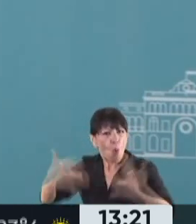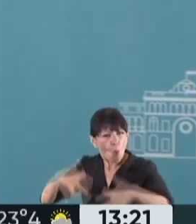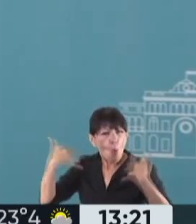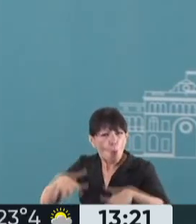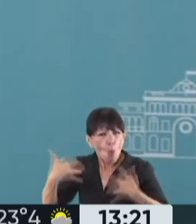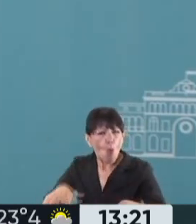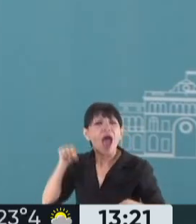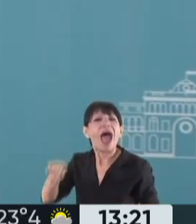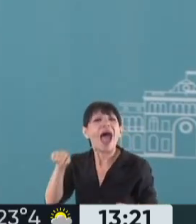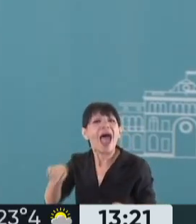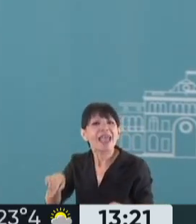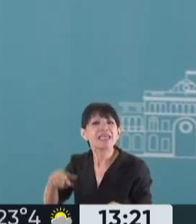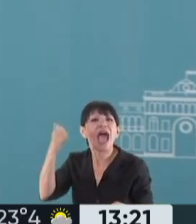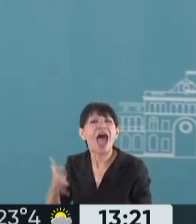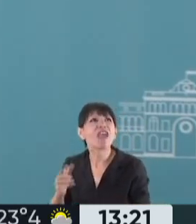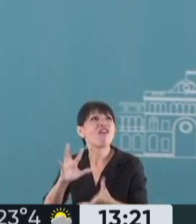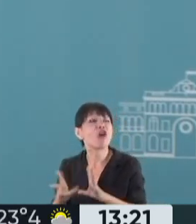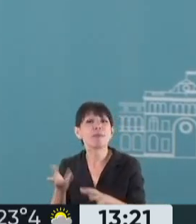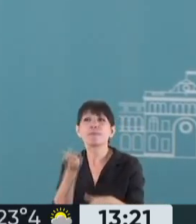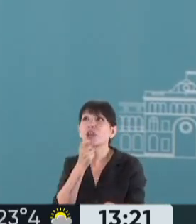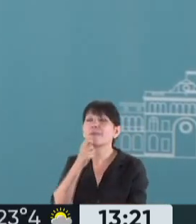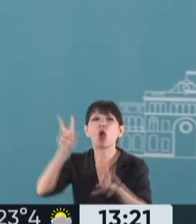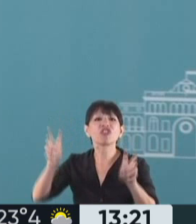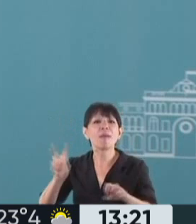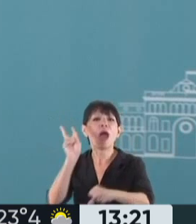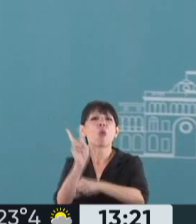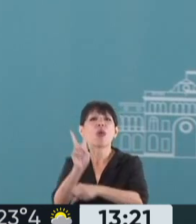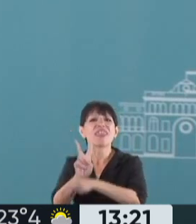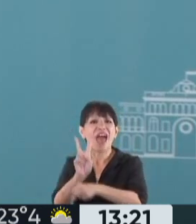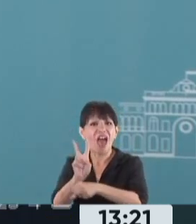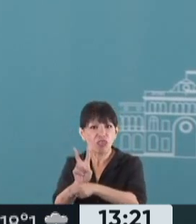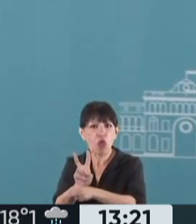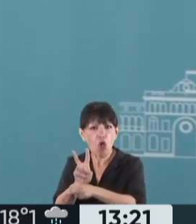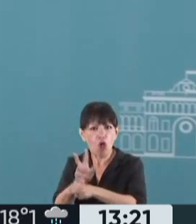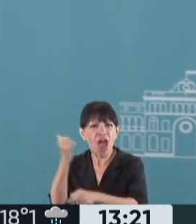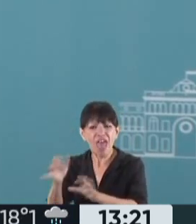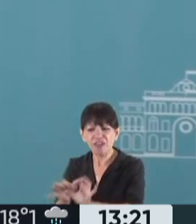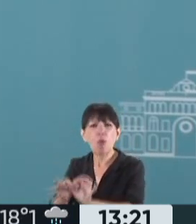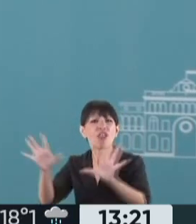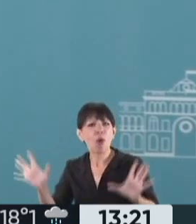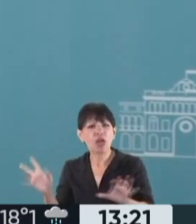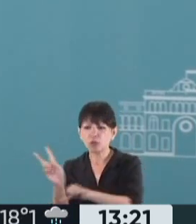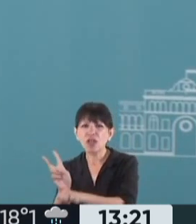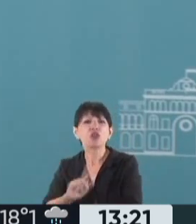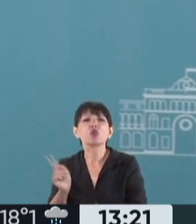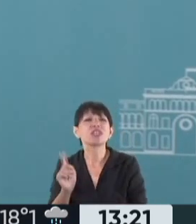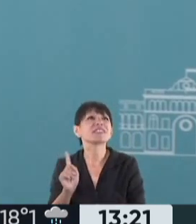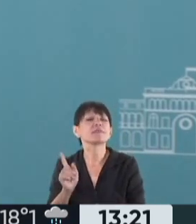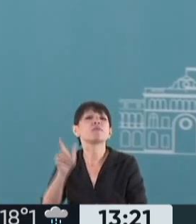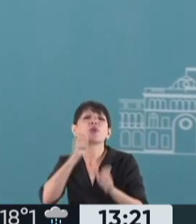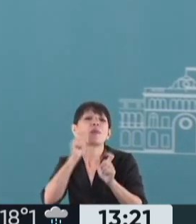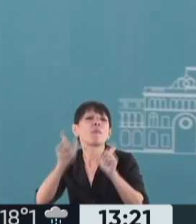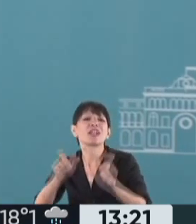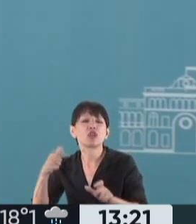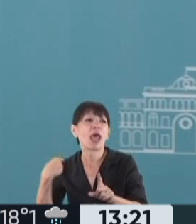una democratización de los cuidados, por ejemplo, que no existe en quienes salimos a trabajar y volvemos a nuestra casa todos los días en